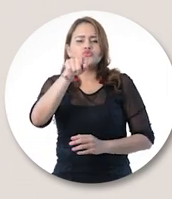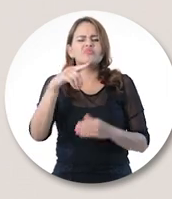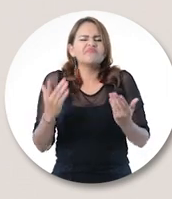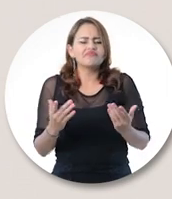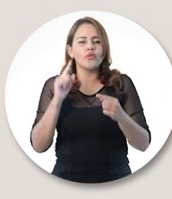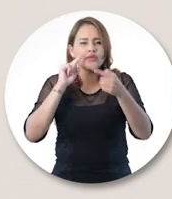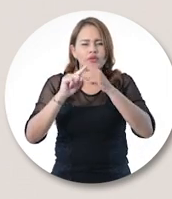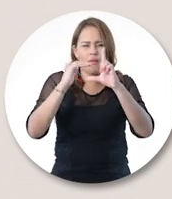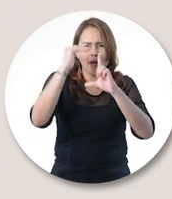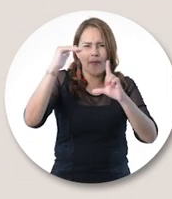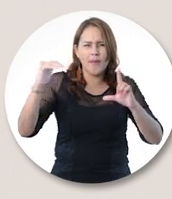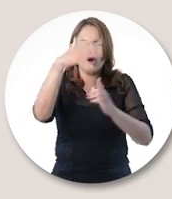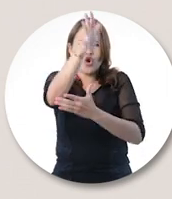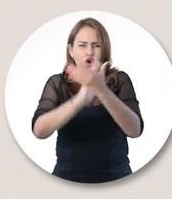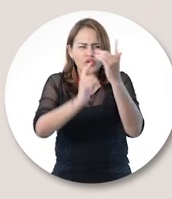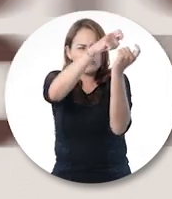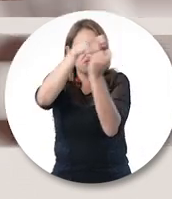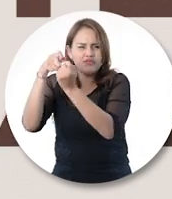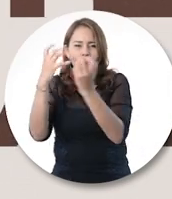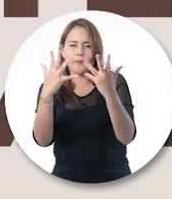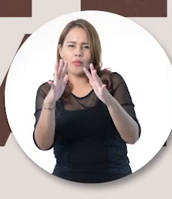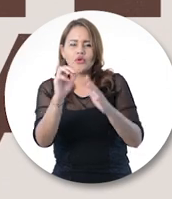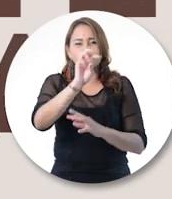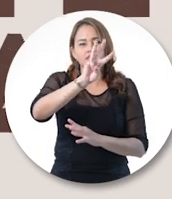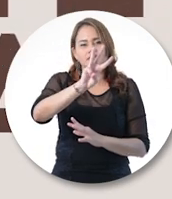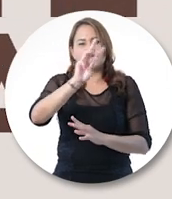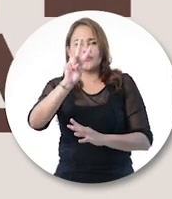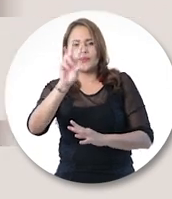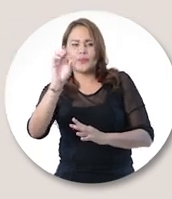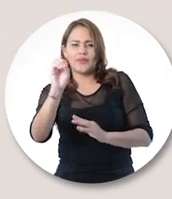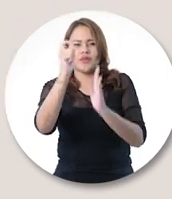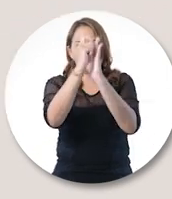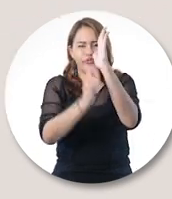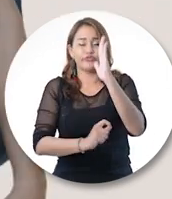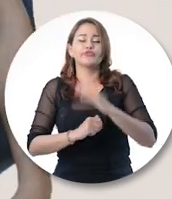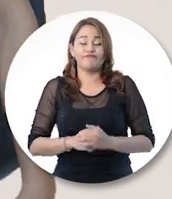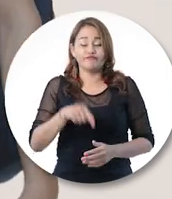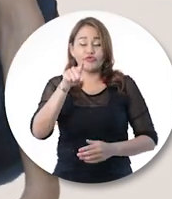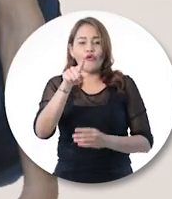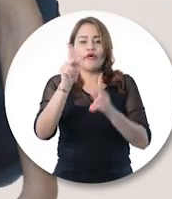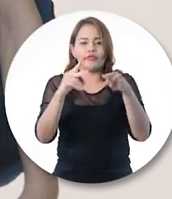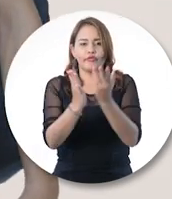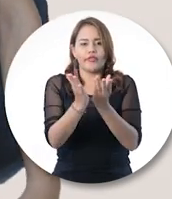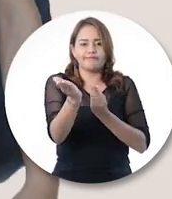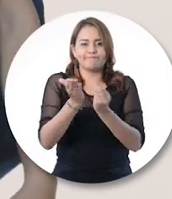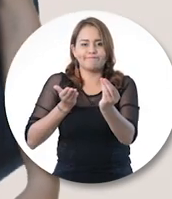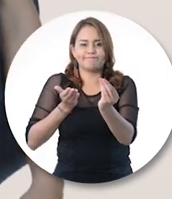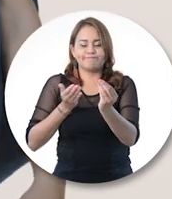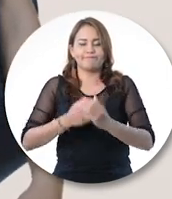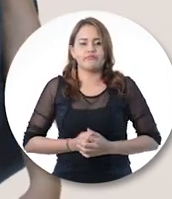están en el rango de 300 y 320 puntos, por lo que tienen la calidad de estudiante condicional.